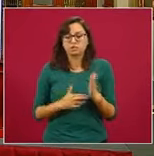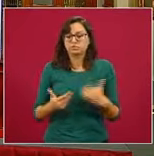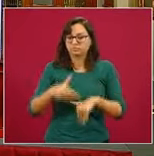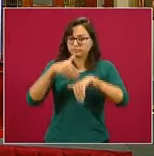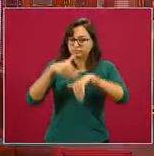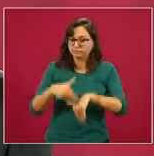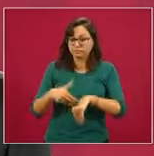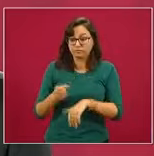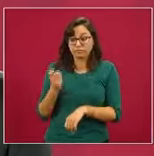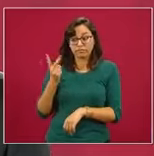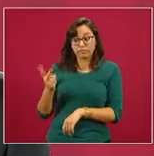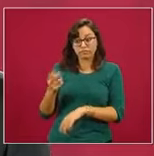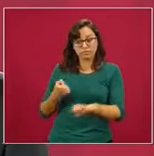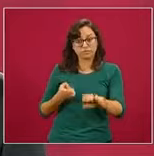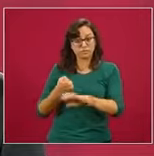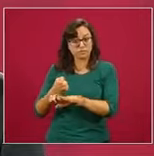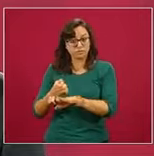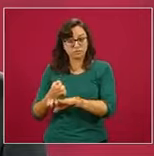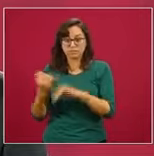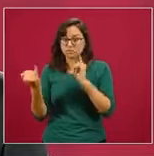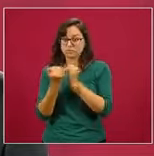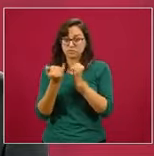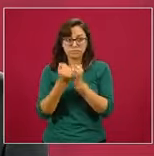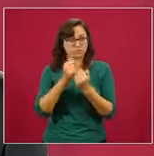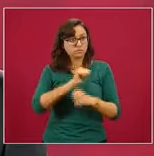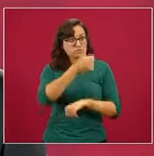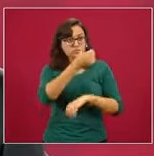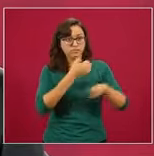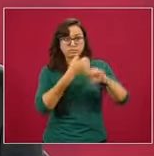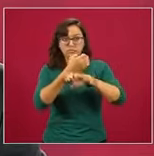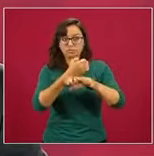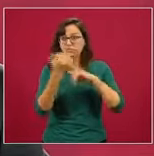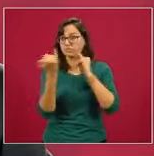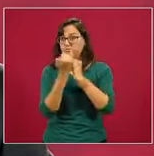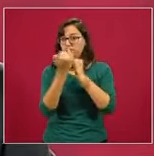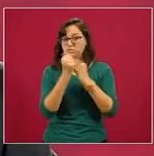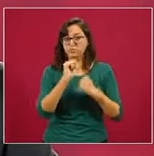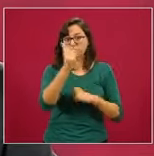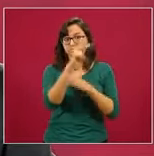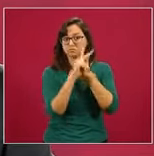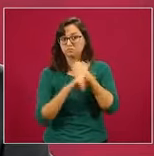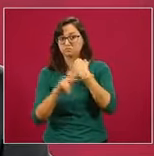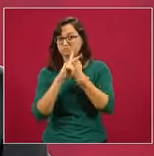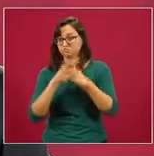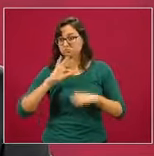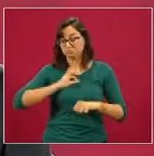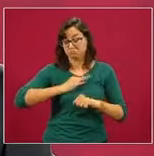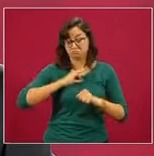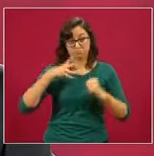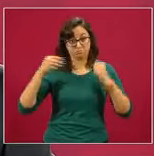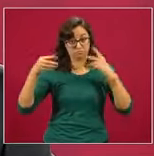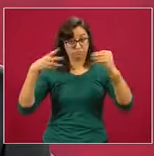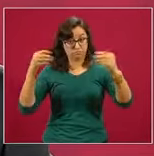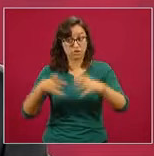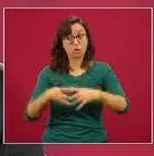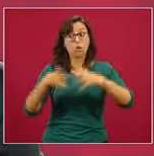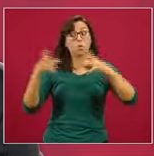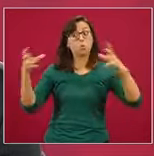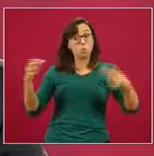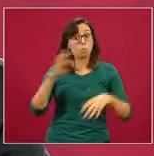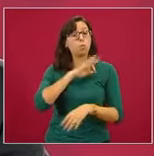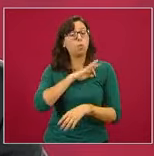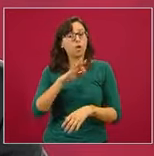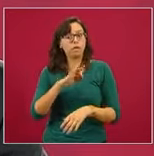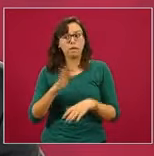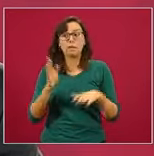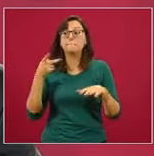del mundo, no están exentos del riesgo de un rebrote. Pero si se cumplen todas las condiciones, ojalá que no haya rebrote, que pasen